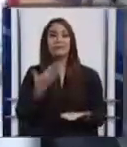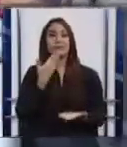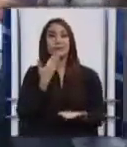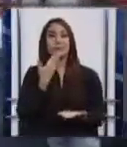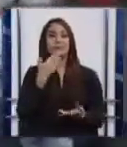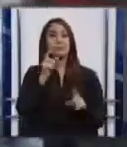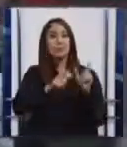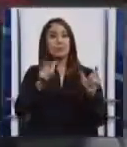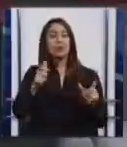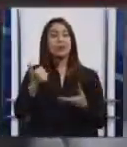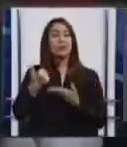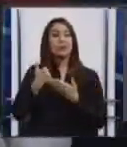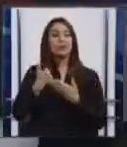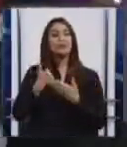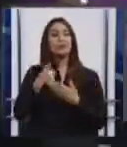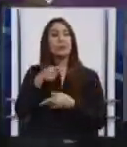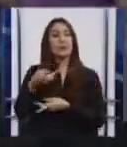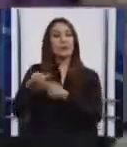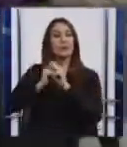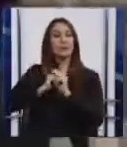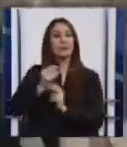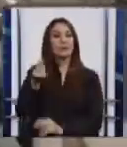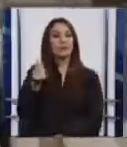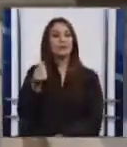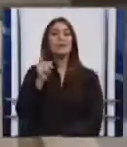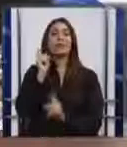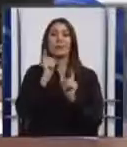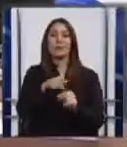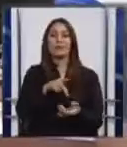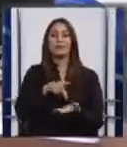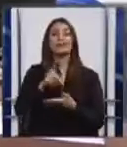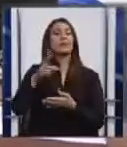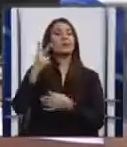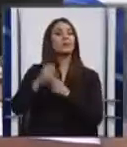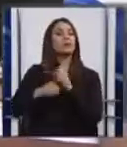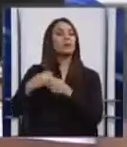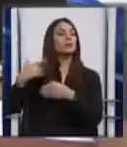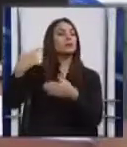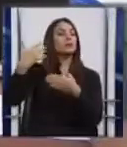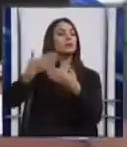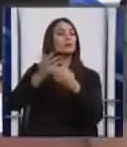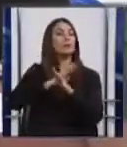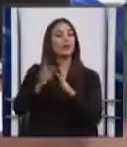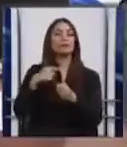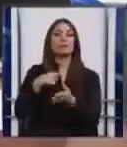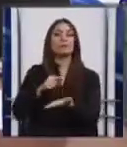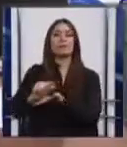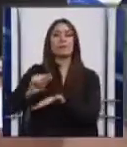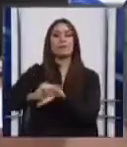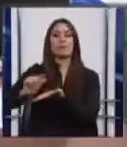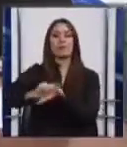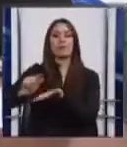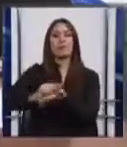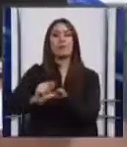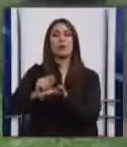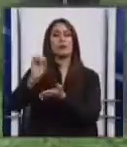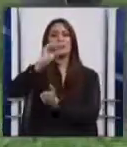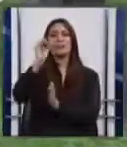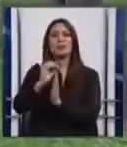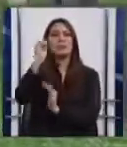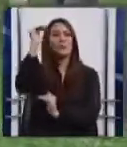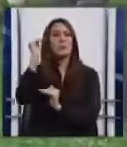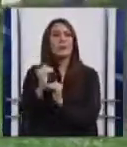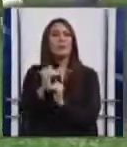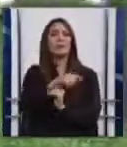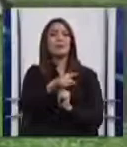de casa que sean beneficiarias de este préstamo estatal tendrán que cancelarlo luego de 2 años, con una tasa de interés muy baja. A esto se complementará el cuidado